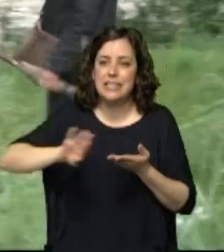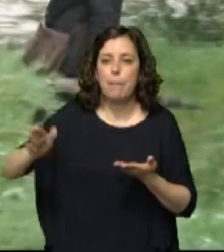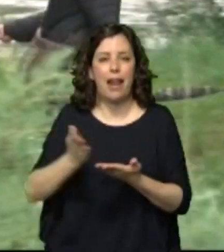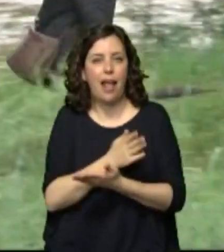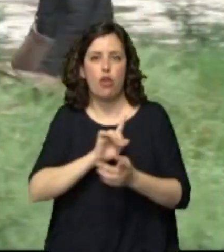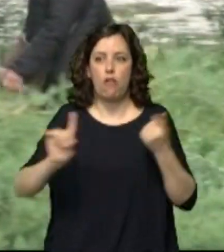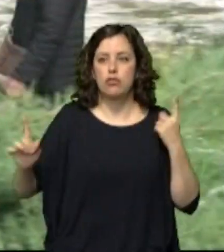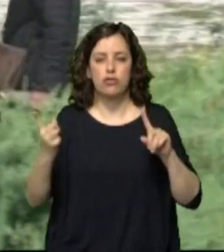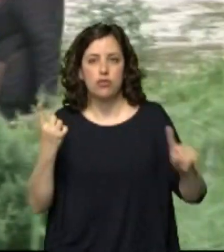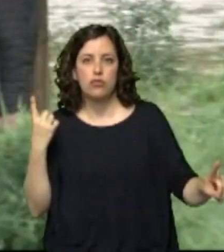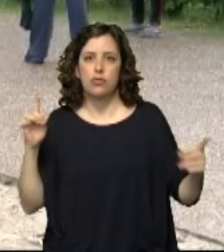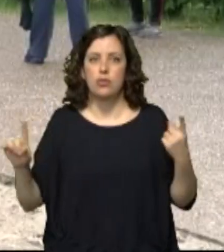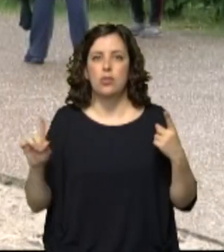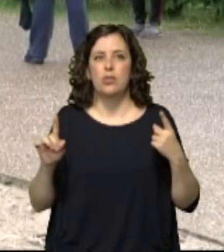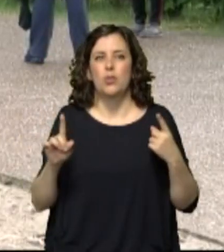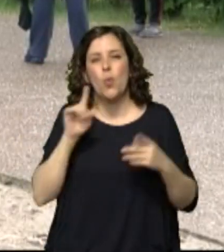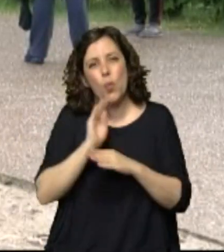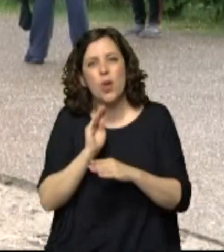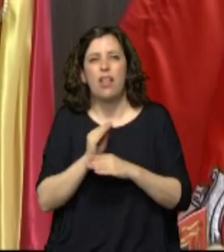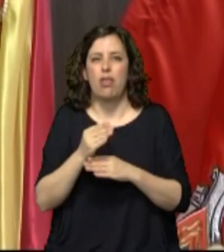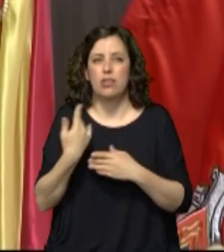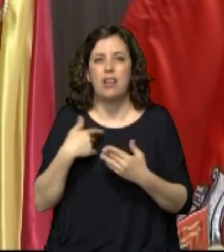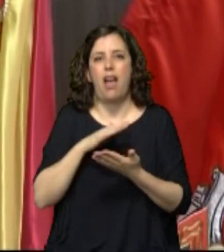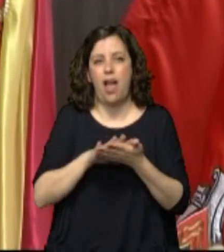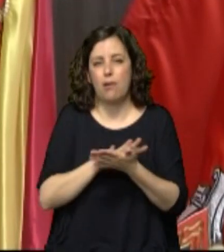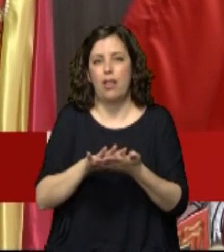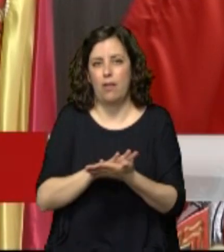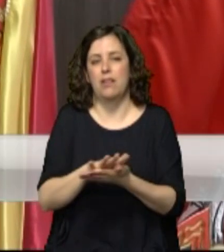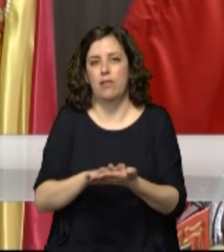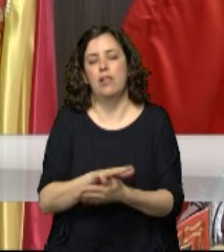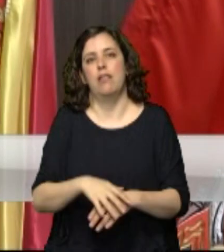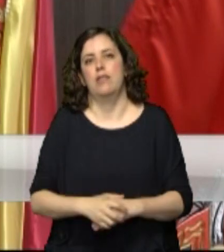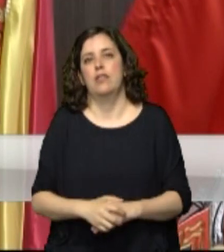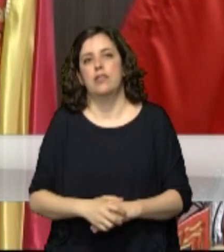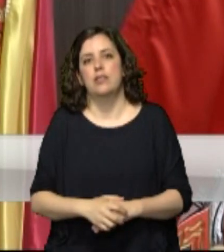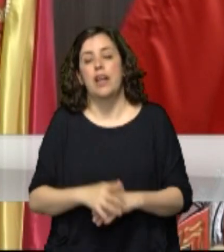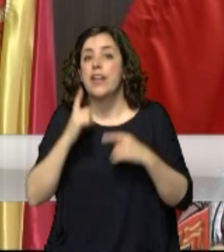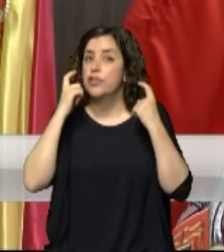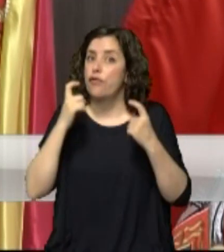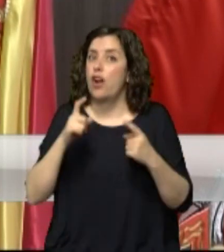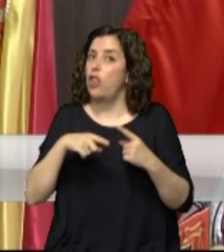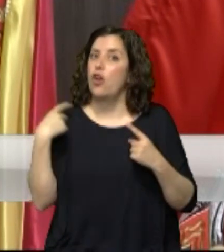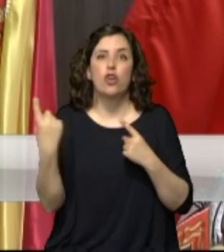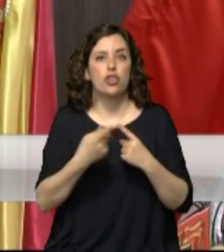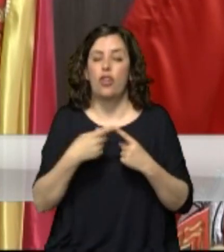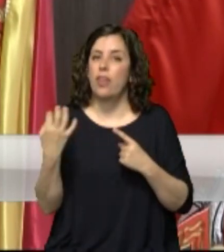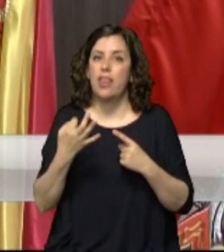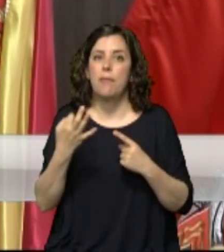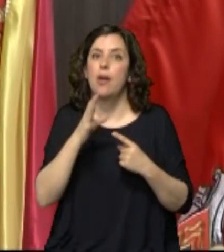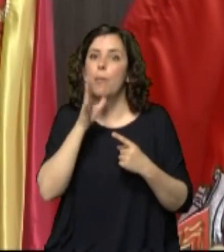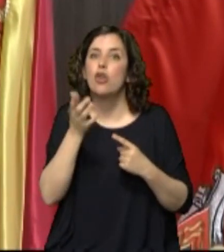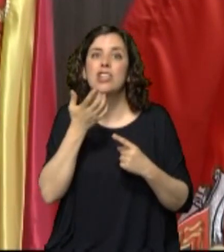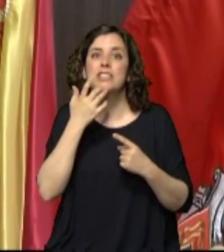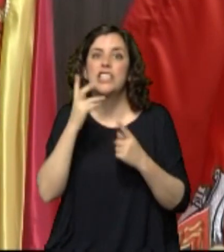los grupos, bueno, un poco todo lo que se ha ido hablando, ¿no? Y tenemos que esforzarnos porque como la salida sea por zonas básicas de